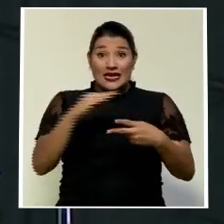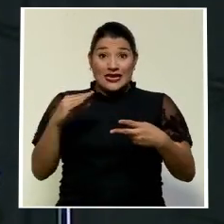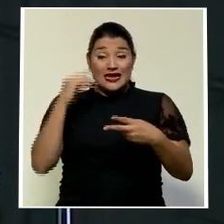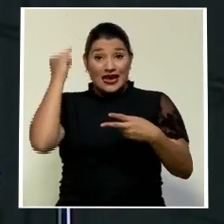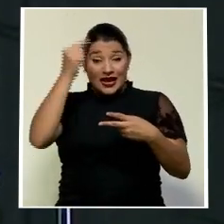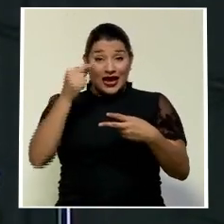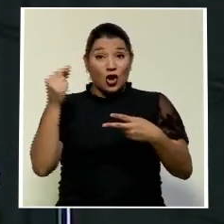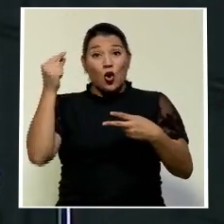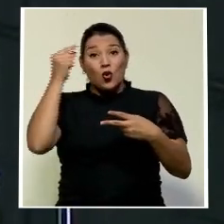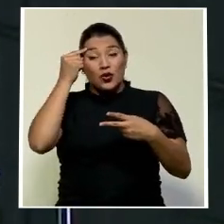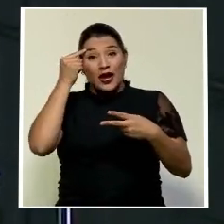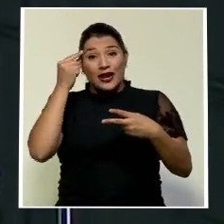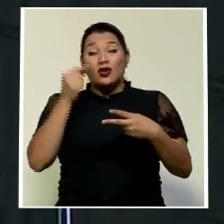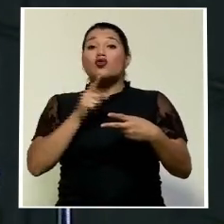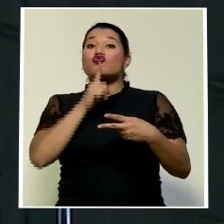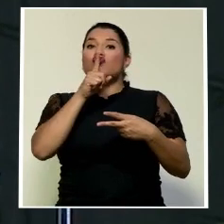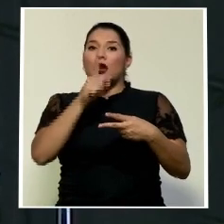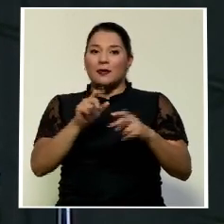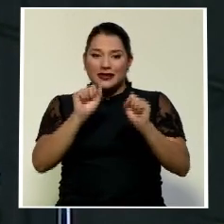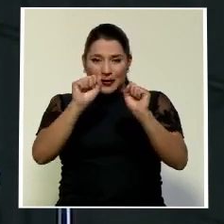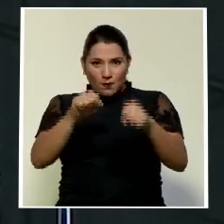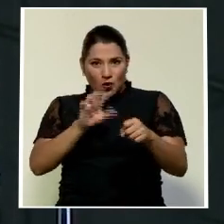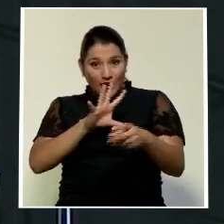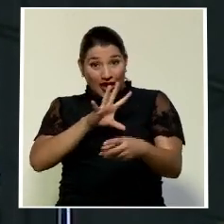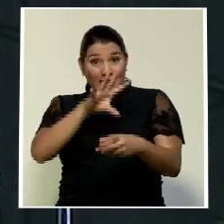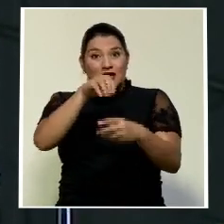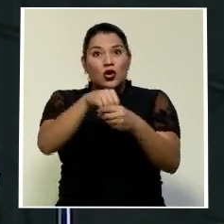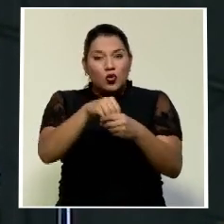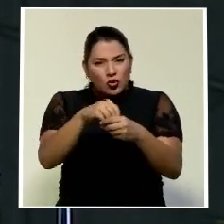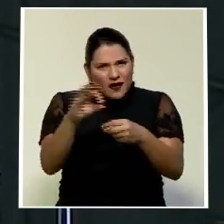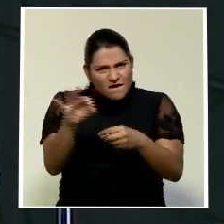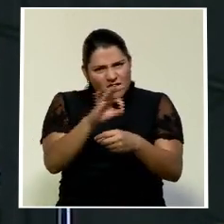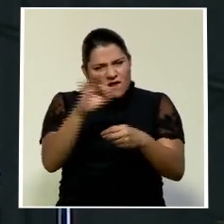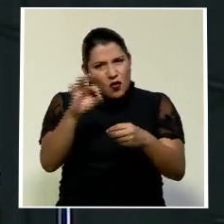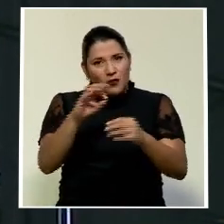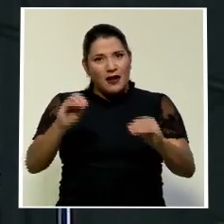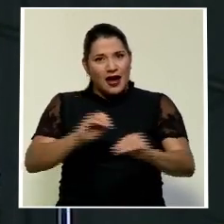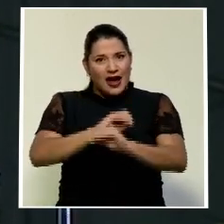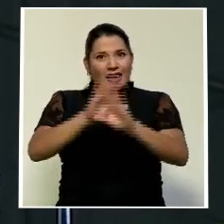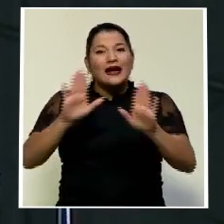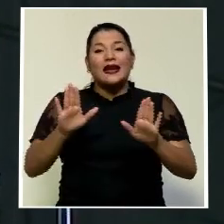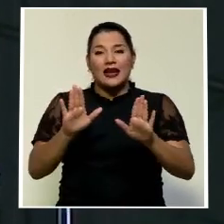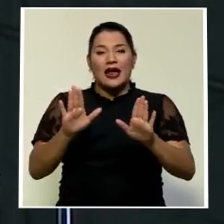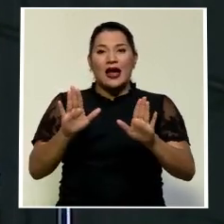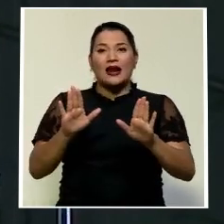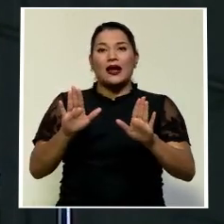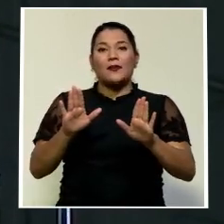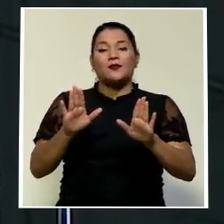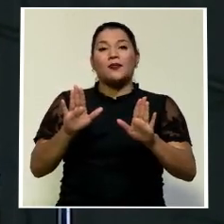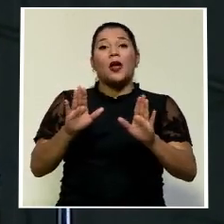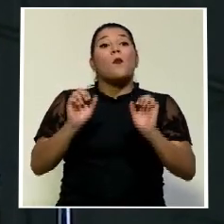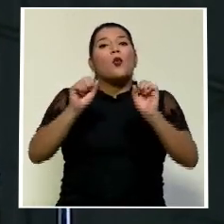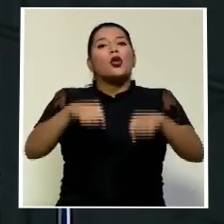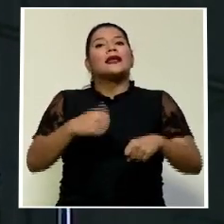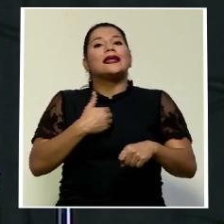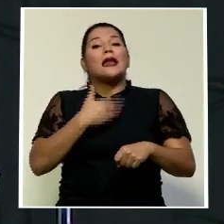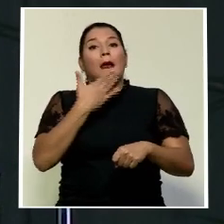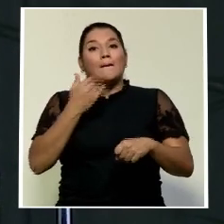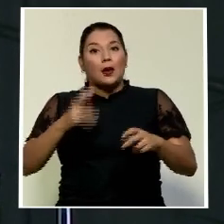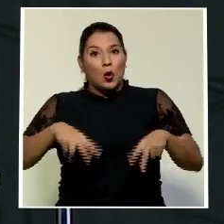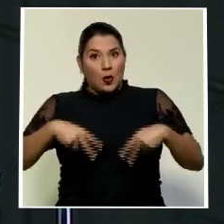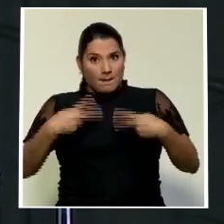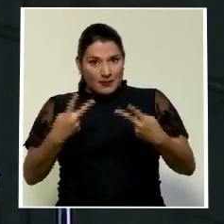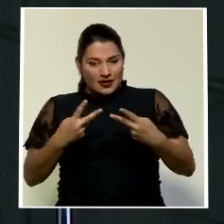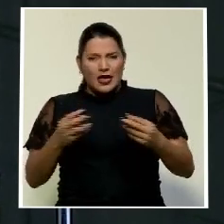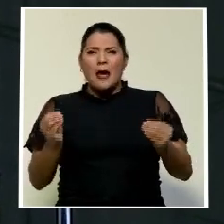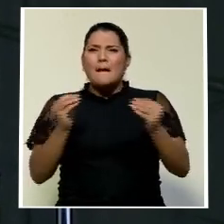Estado incorporen de manera explícita la aspiración de una vida mejor,